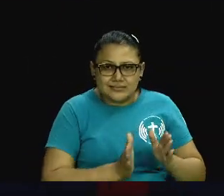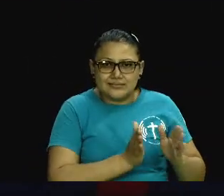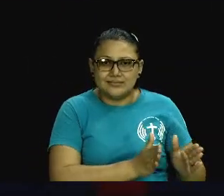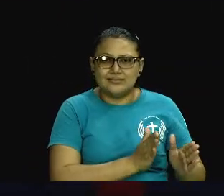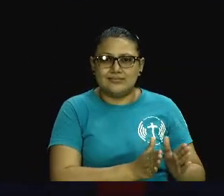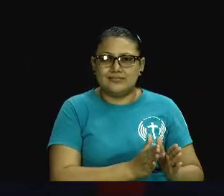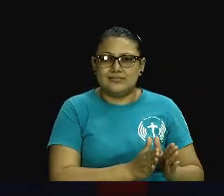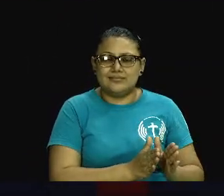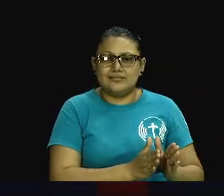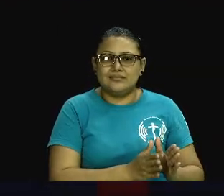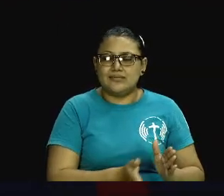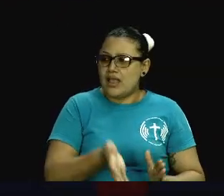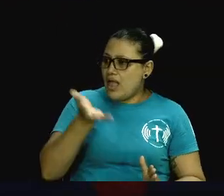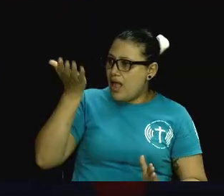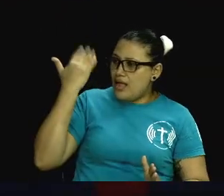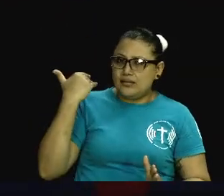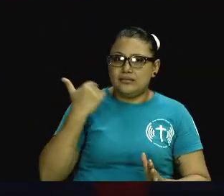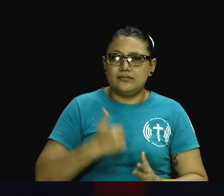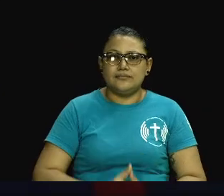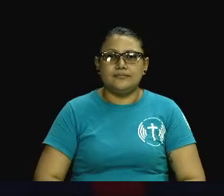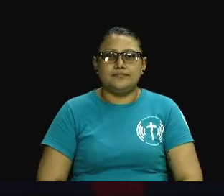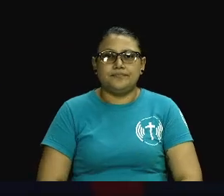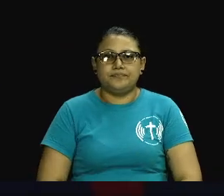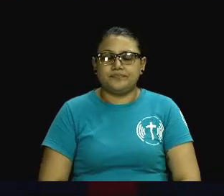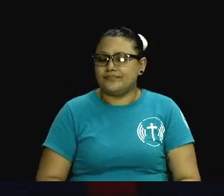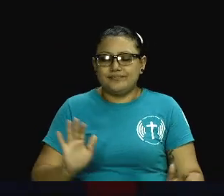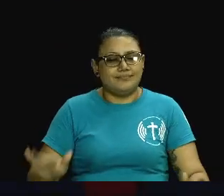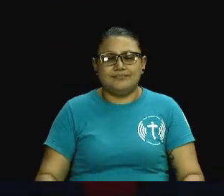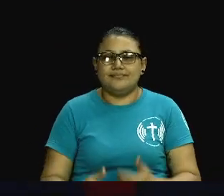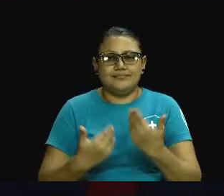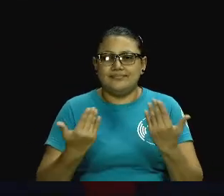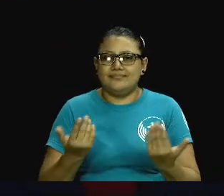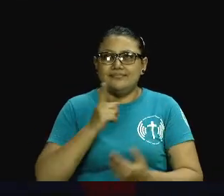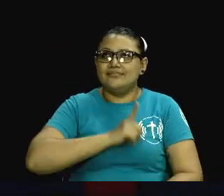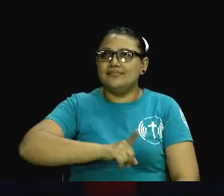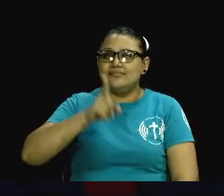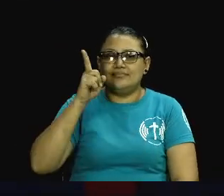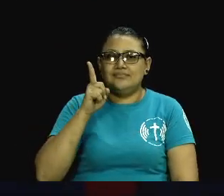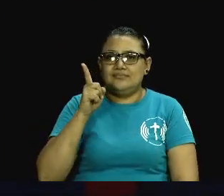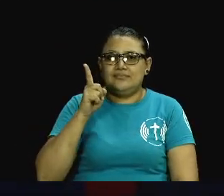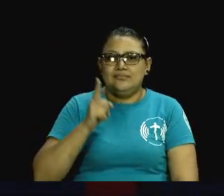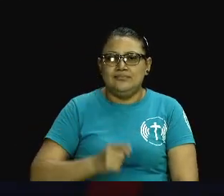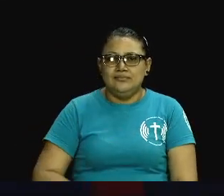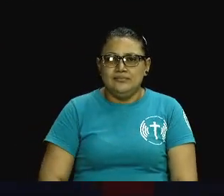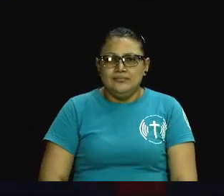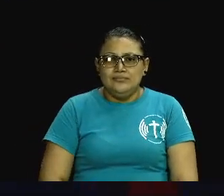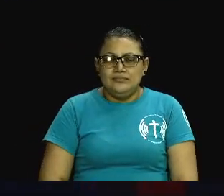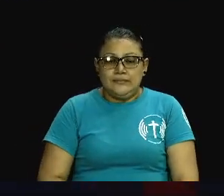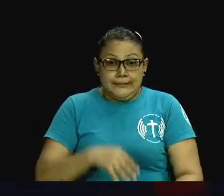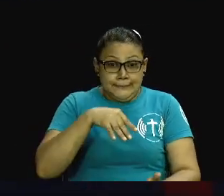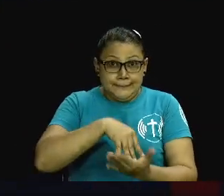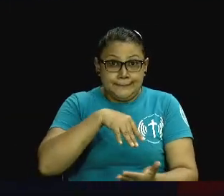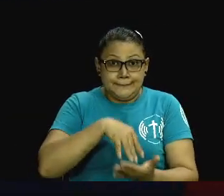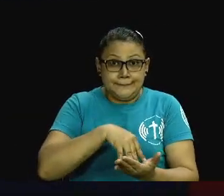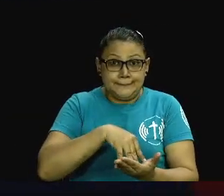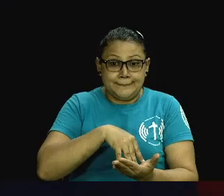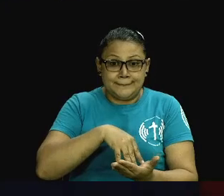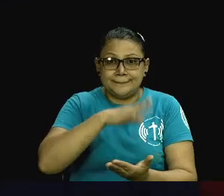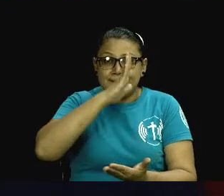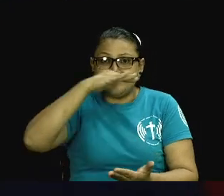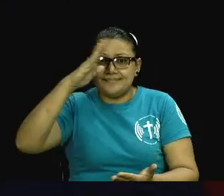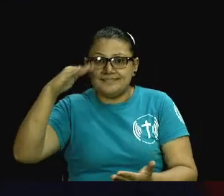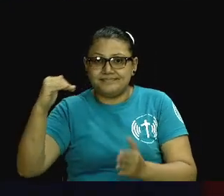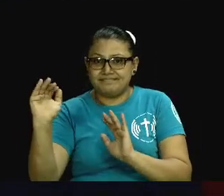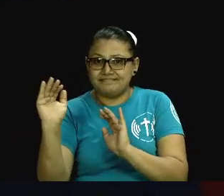en el capítulo anterior no hay dios cuando un pueblo como el salvador se pone a